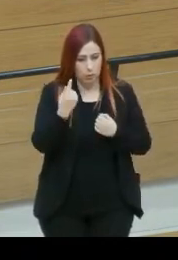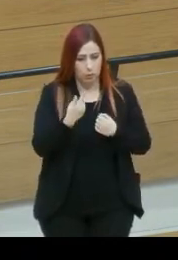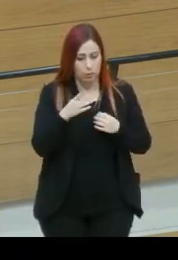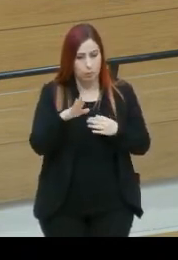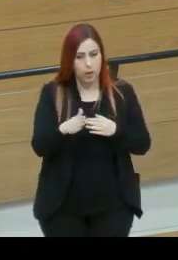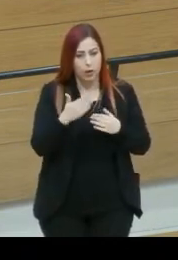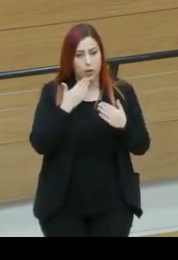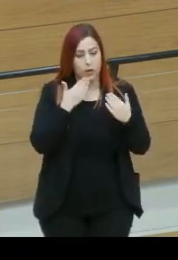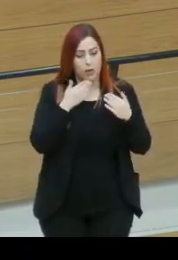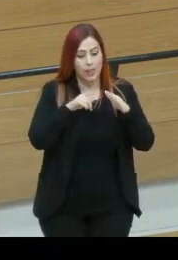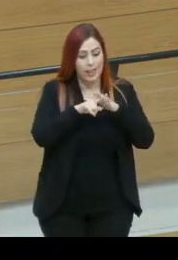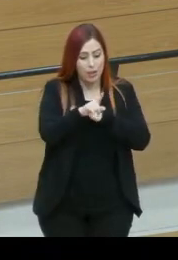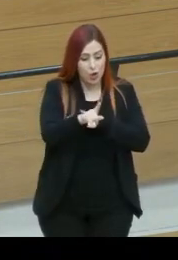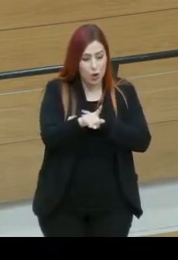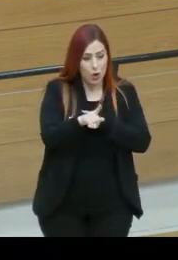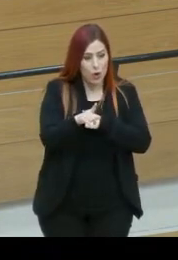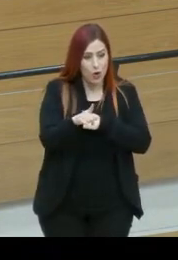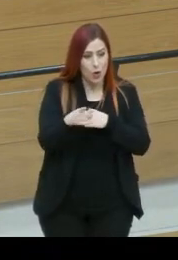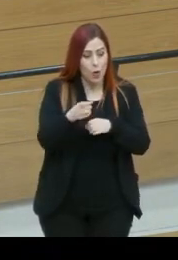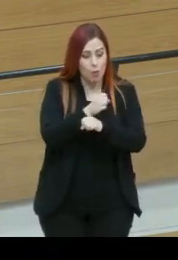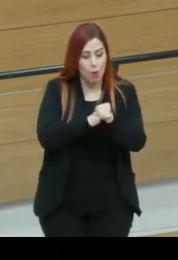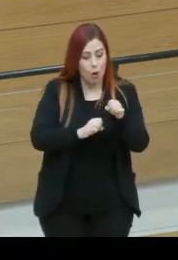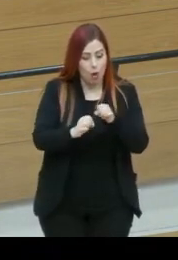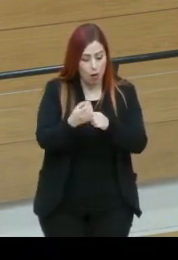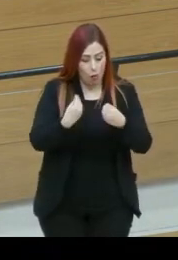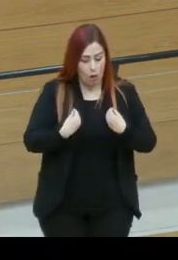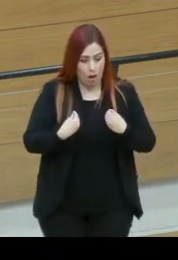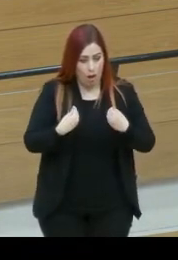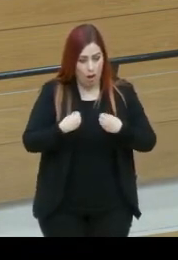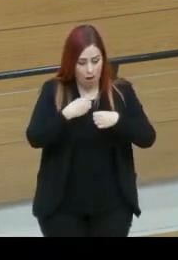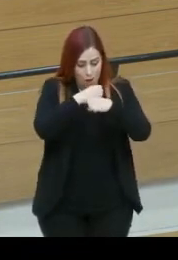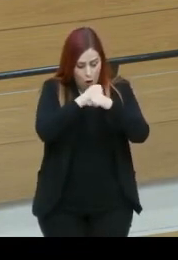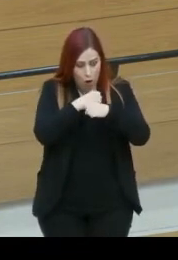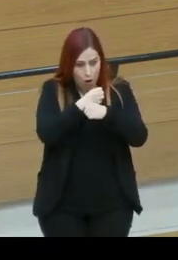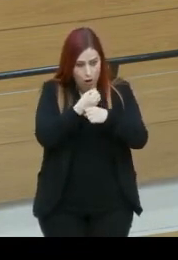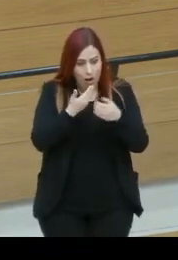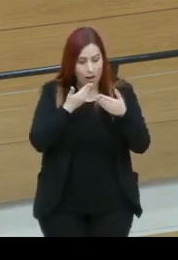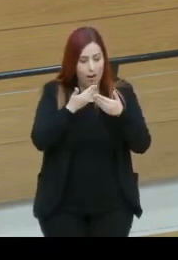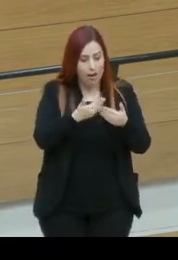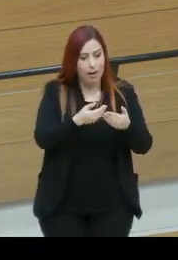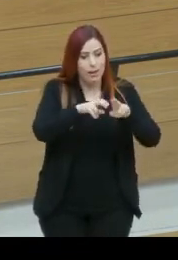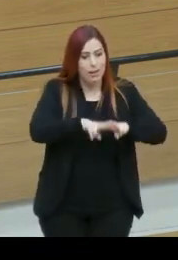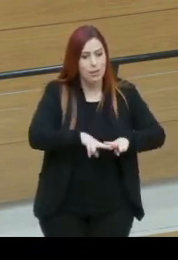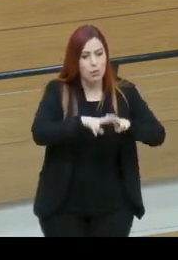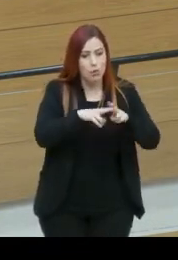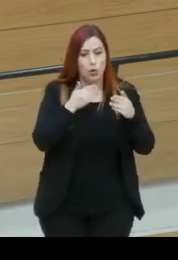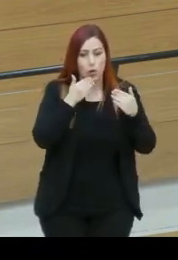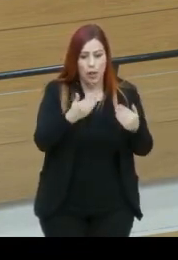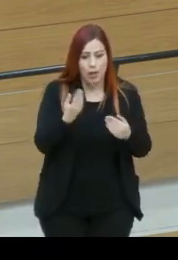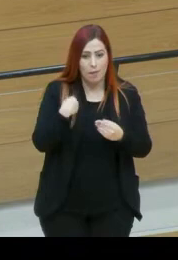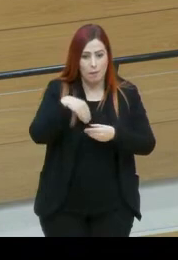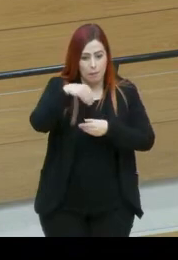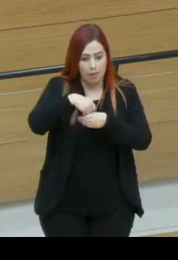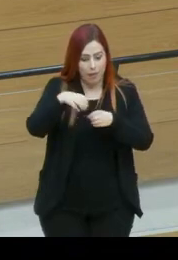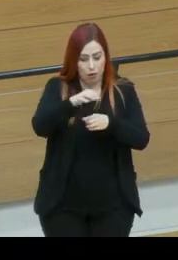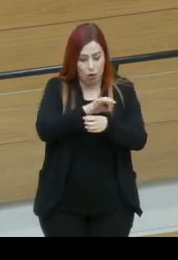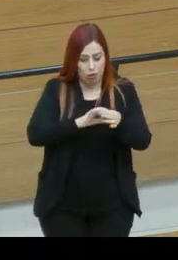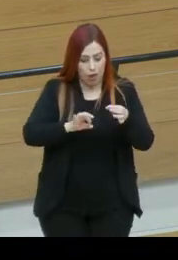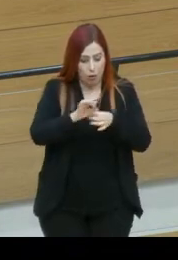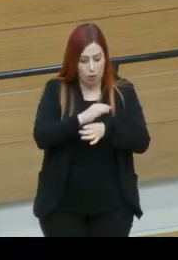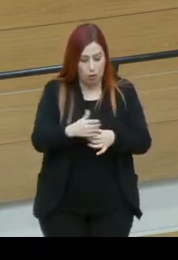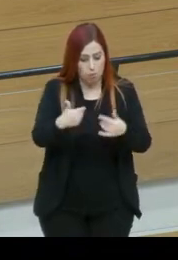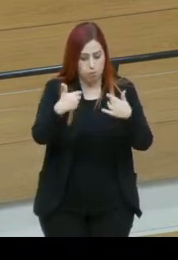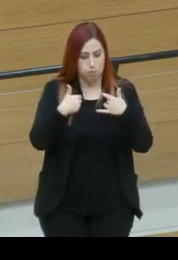de la glicobiología se ha podido saber que estos azúcares están sobre la superficie de la célula y son los responsables de la